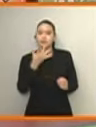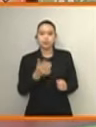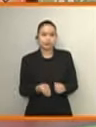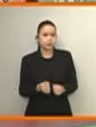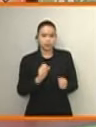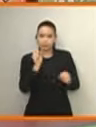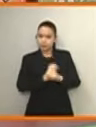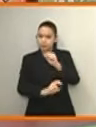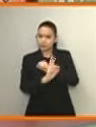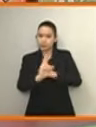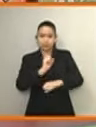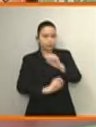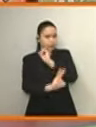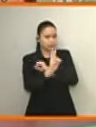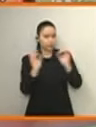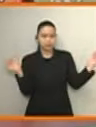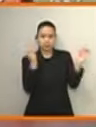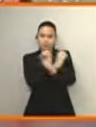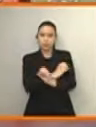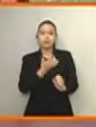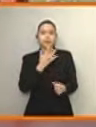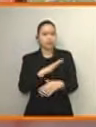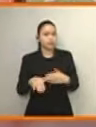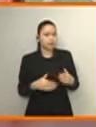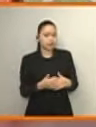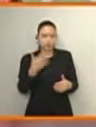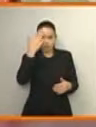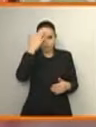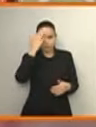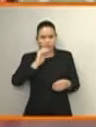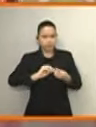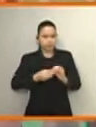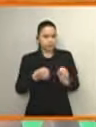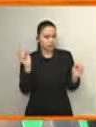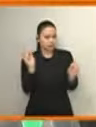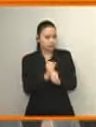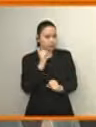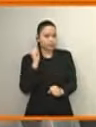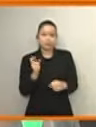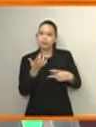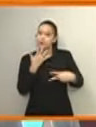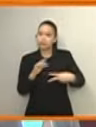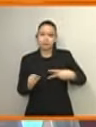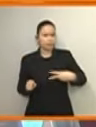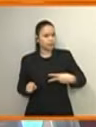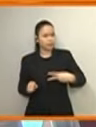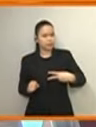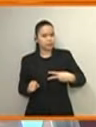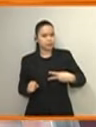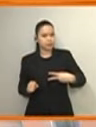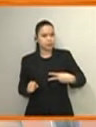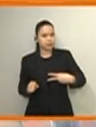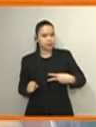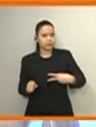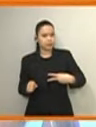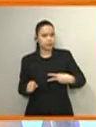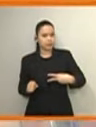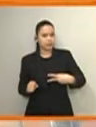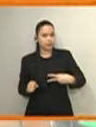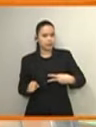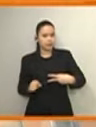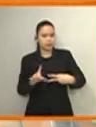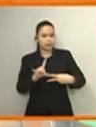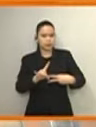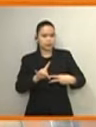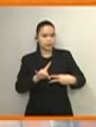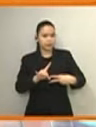para premiados y premiados mix. Mucha suerte, recibimos el primer número con su primer dígito, suerte, porque este es el